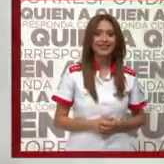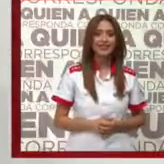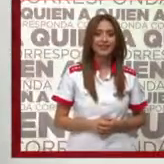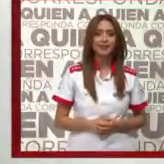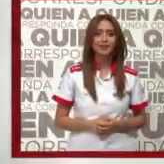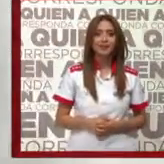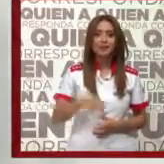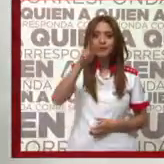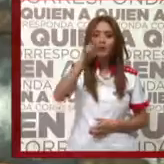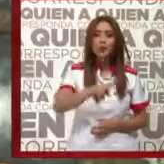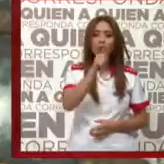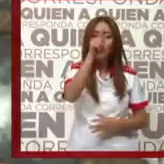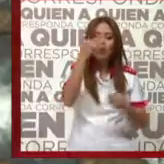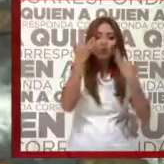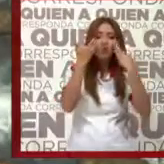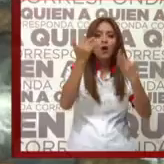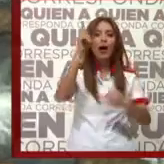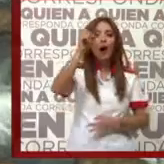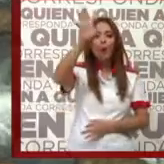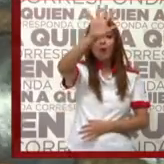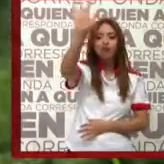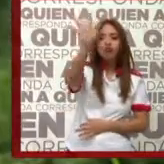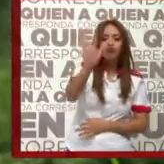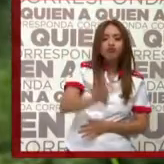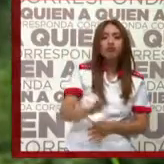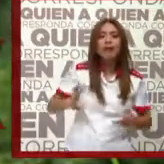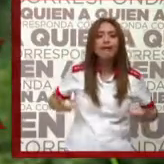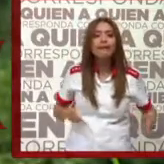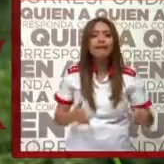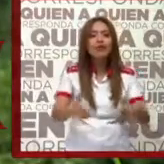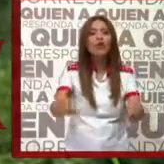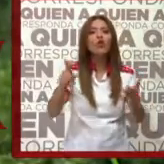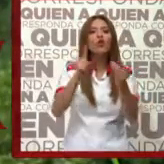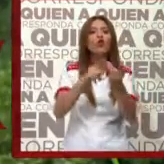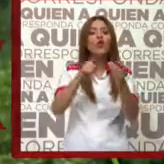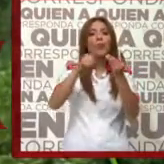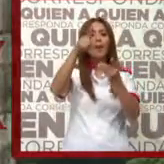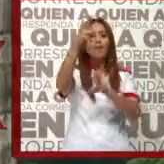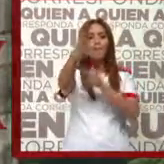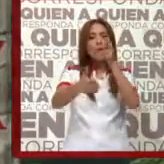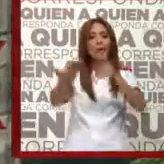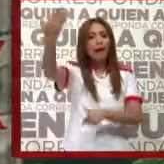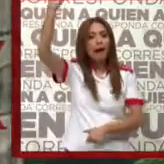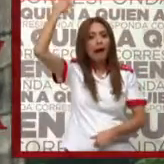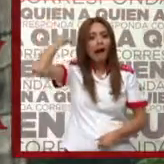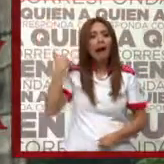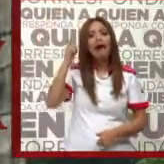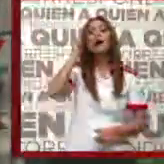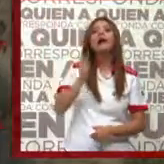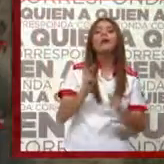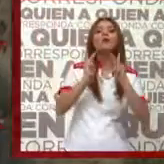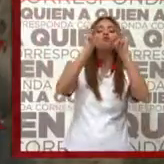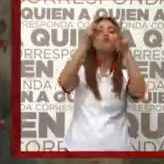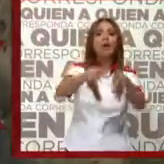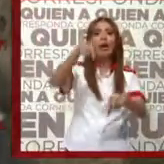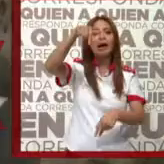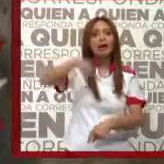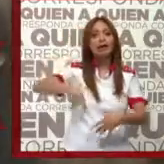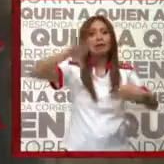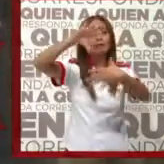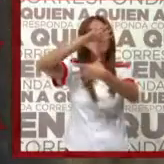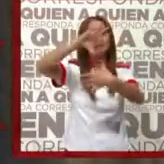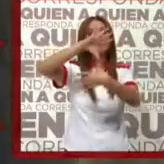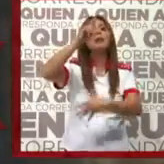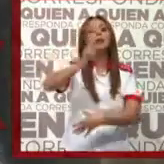basta con ver esta cascada de agua junto al río enmarcado con un puente ferroviario para entender por qué en américa latina' méxico se